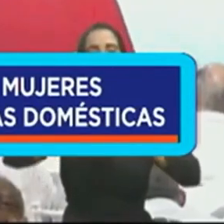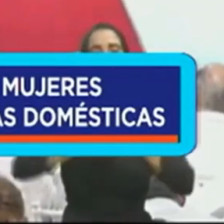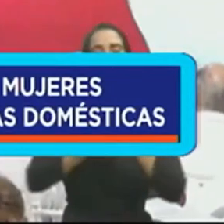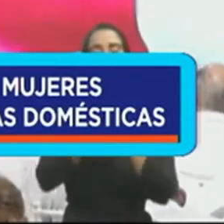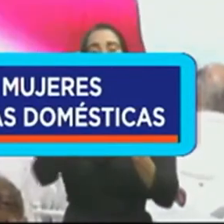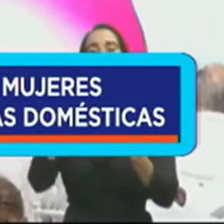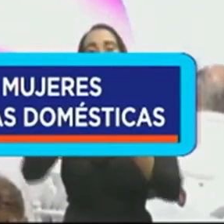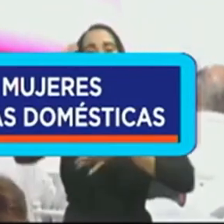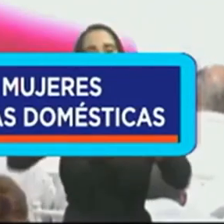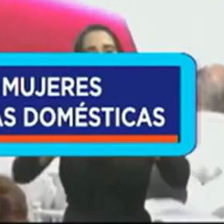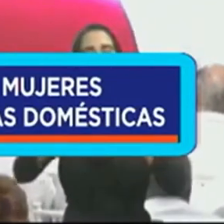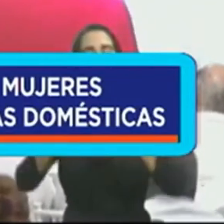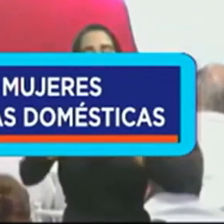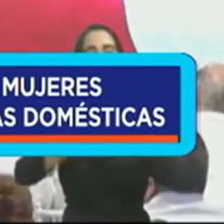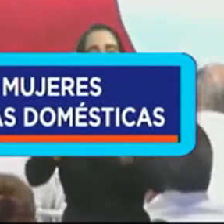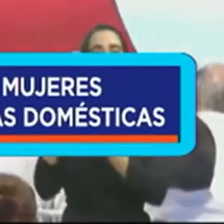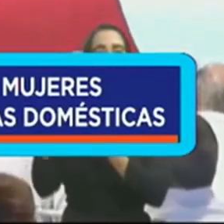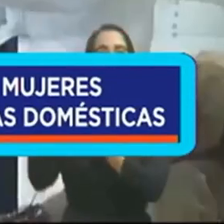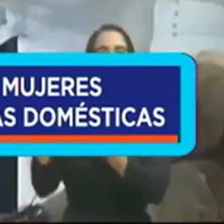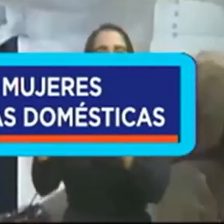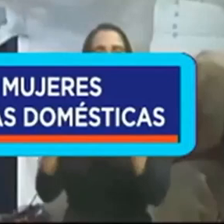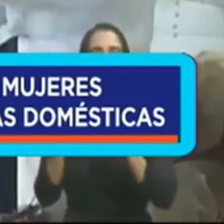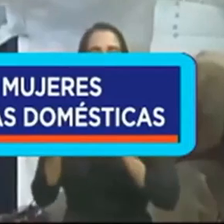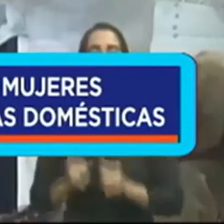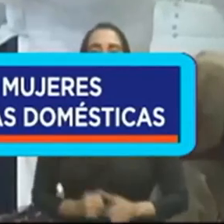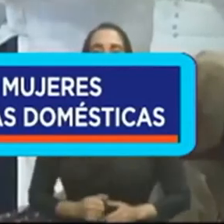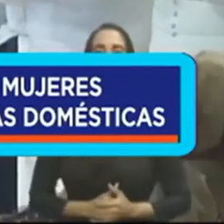darle la justicia que por años merece.